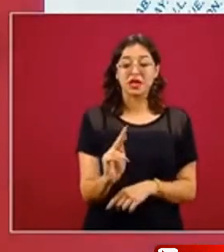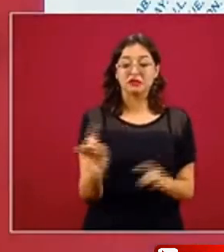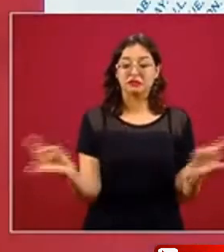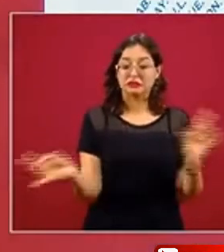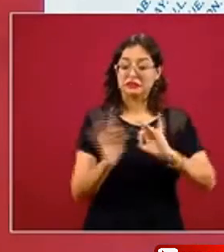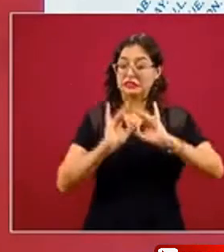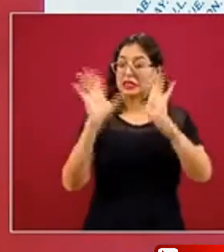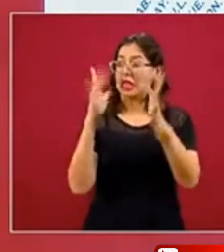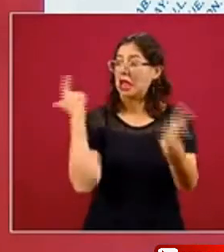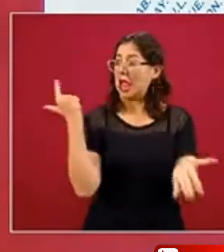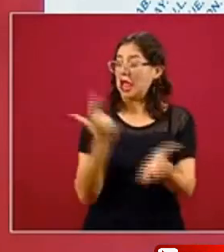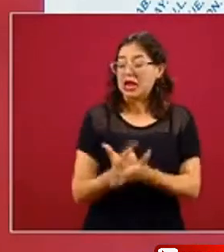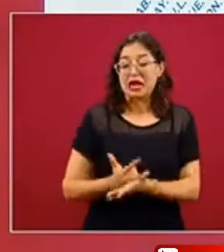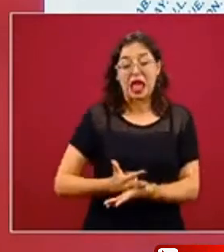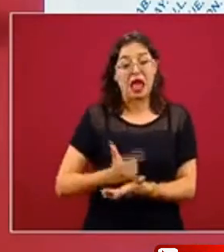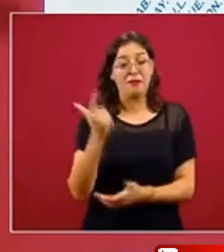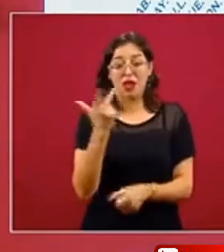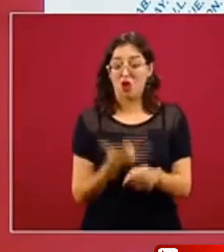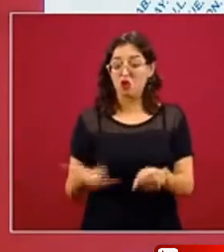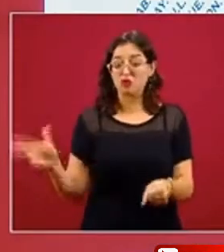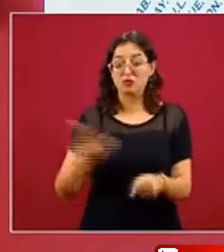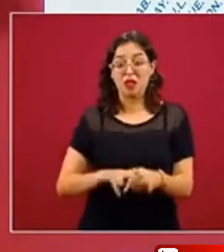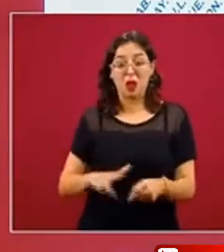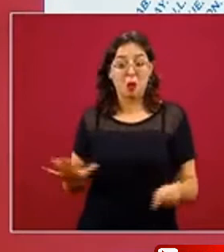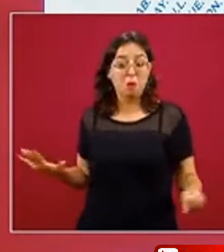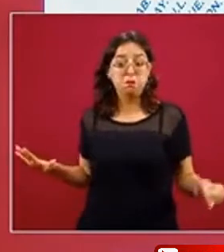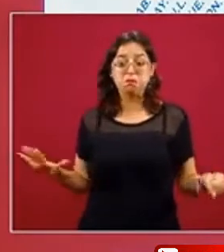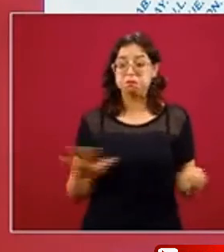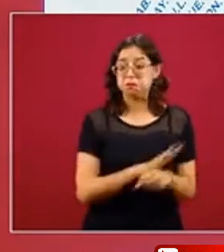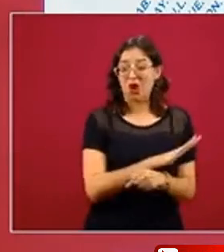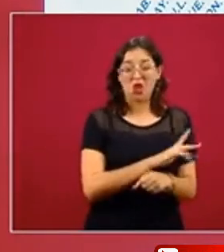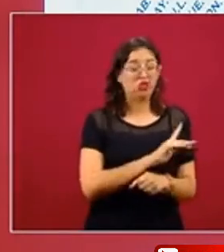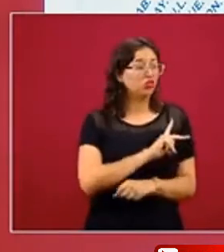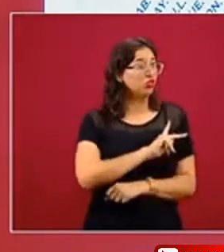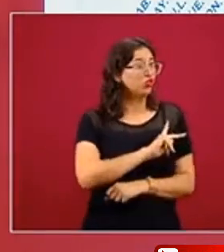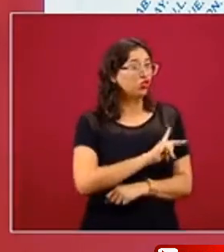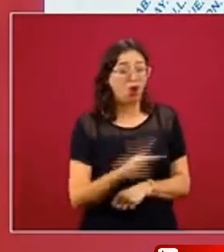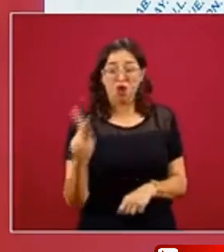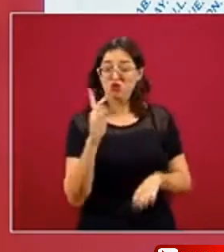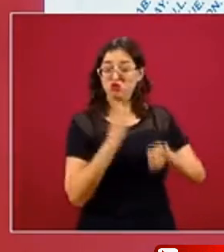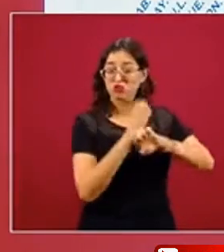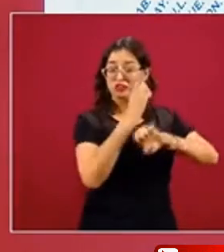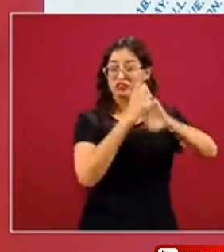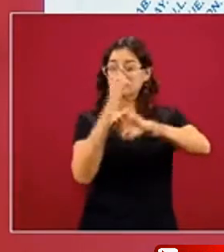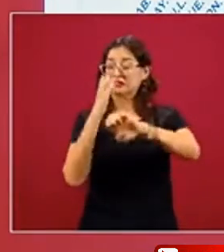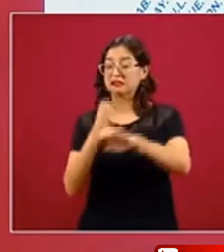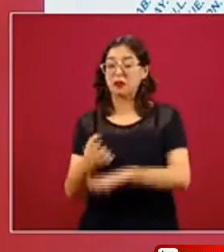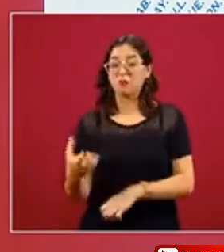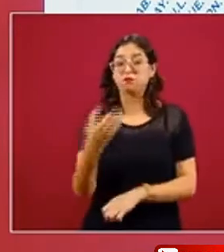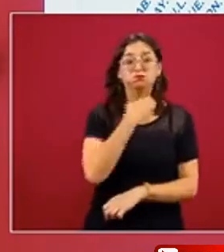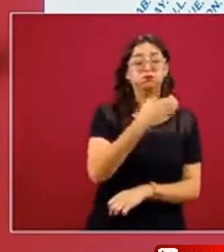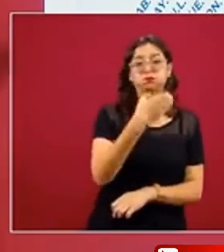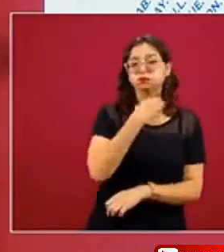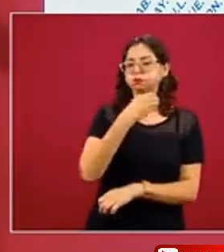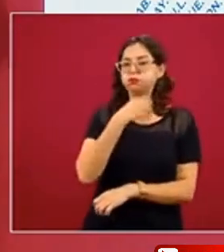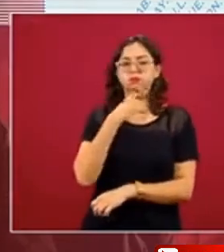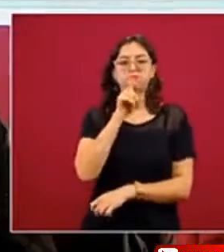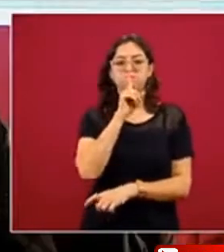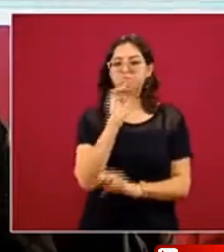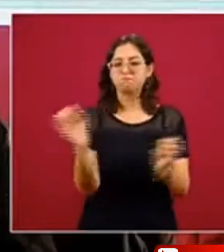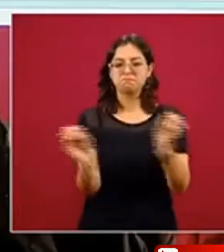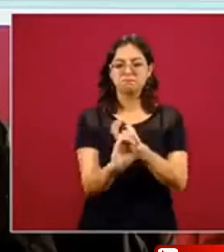situaciones críticas en donde se rebasen para cada entidad federativa sus capacidades de atención